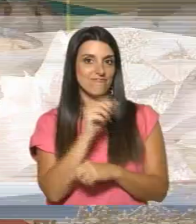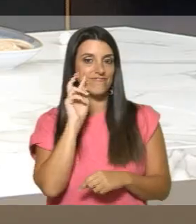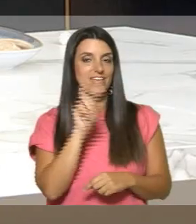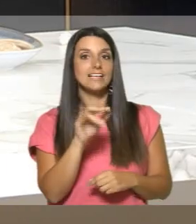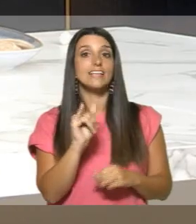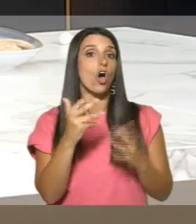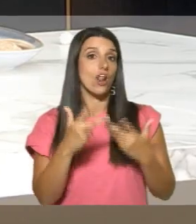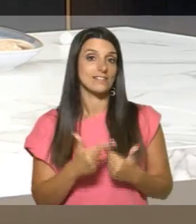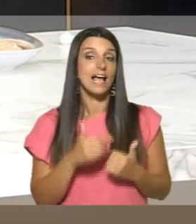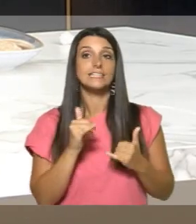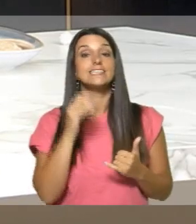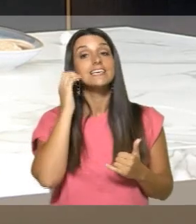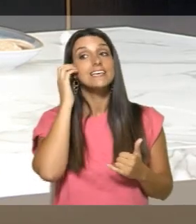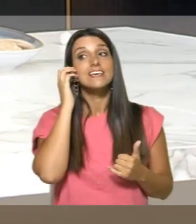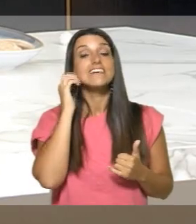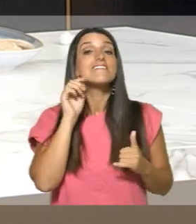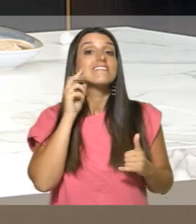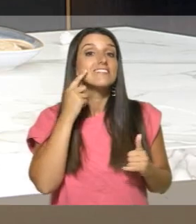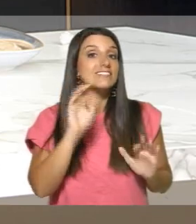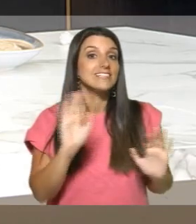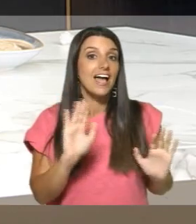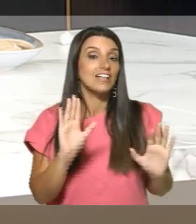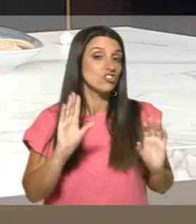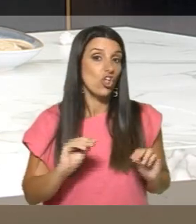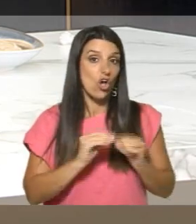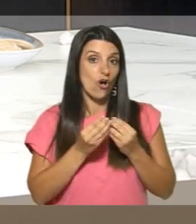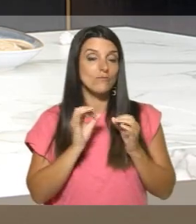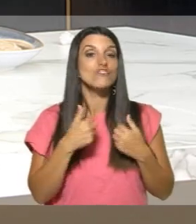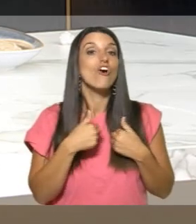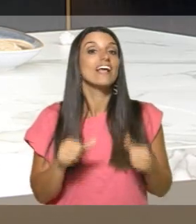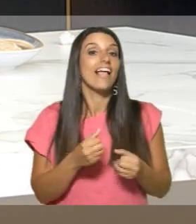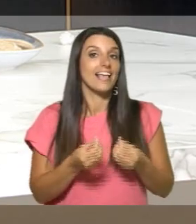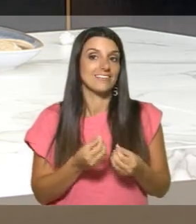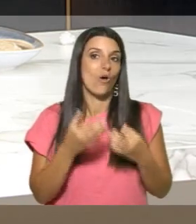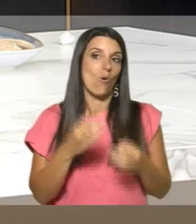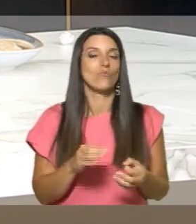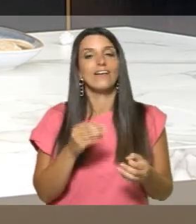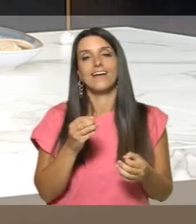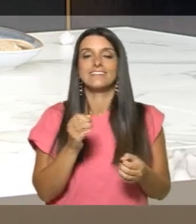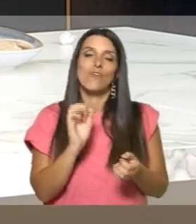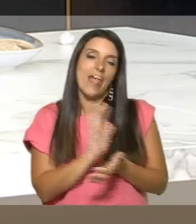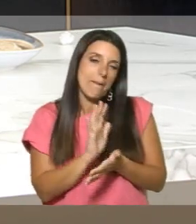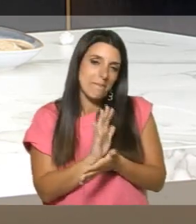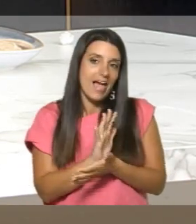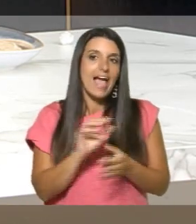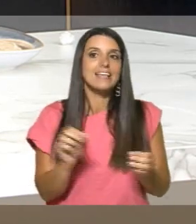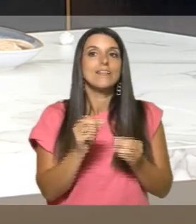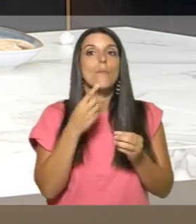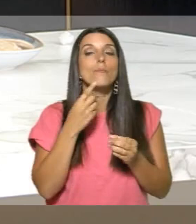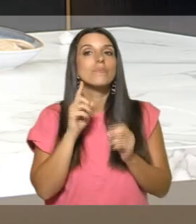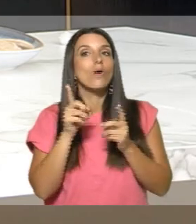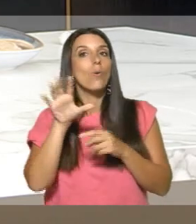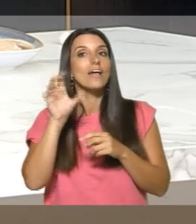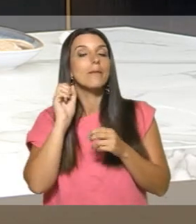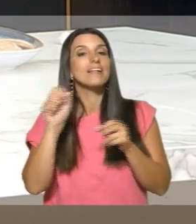Tenemos que armar. Armar, la parte más linda. Ahí está, ya tenemos todo. Porque ¿qué hice yo? Hice una trampita, porque podríamos hacer las plantillas caseras también,